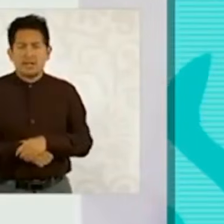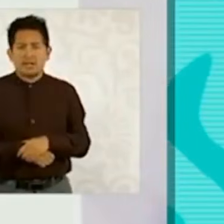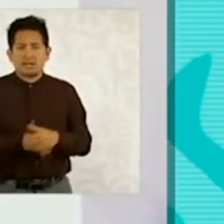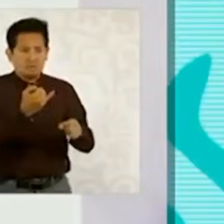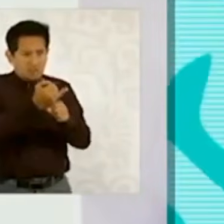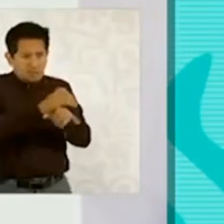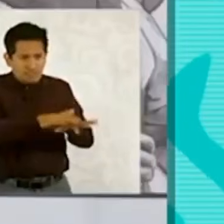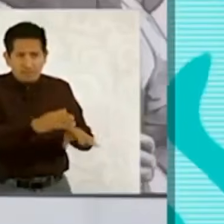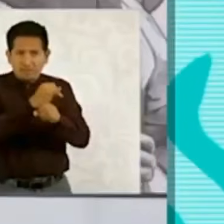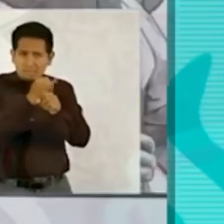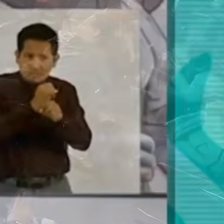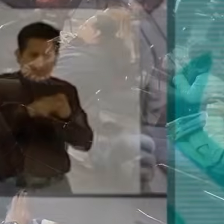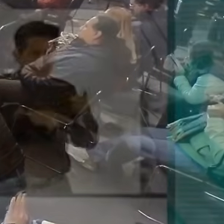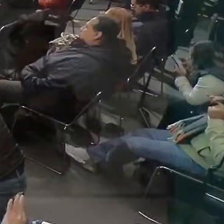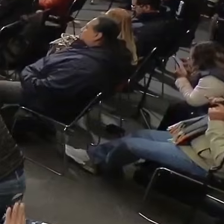e investigación.